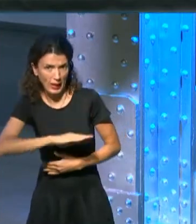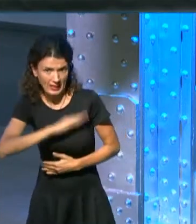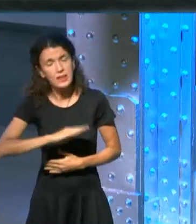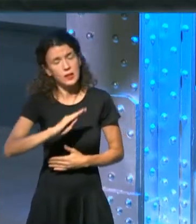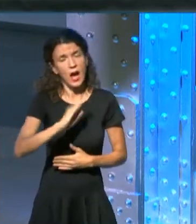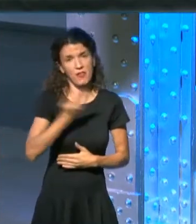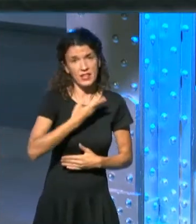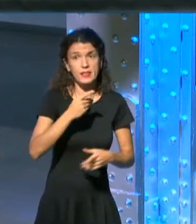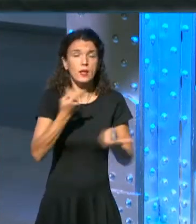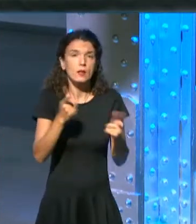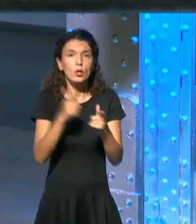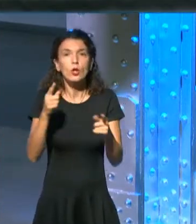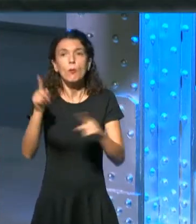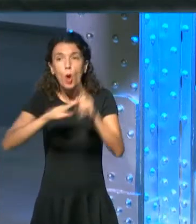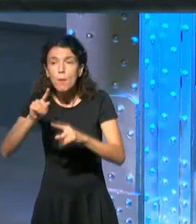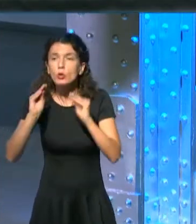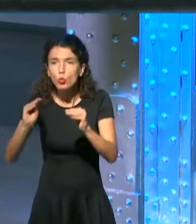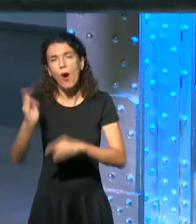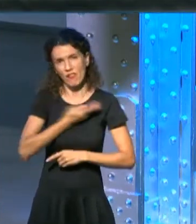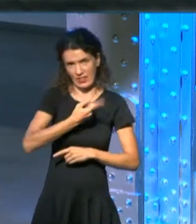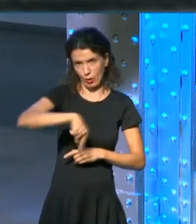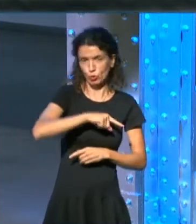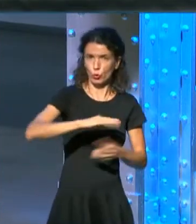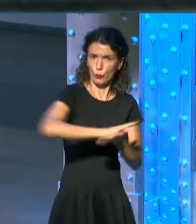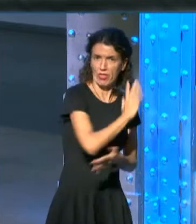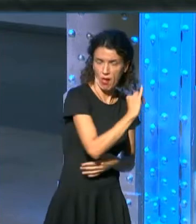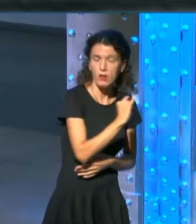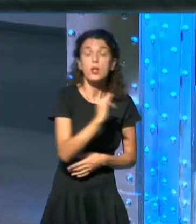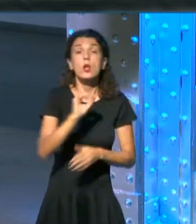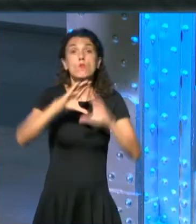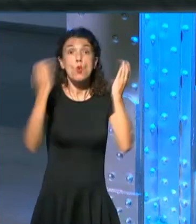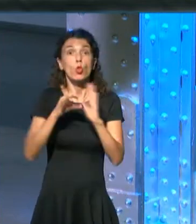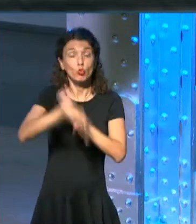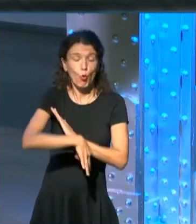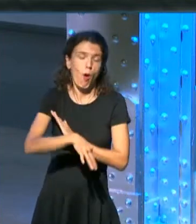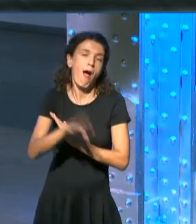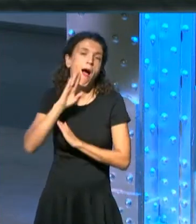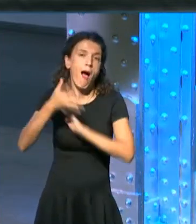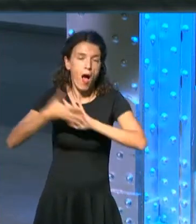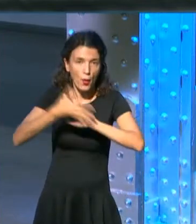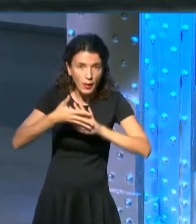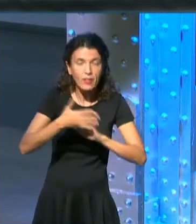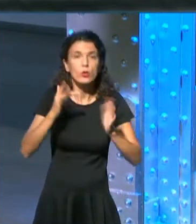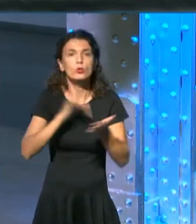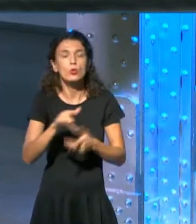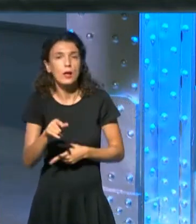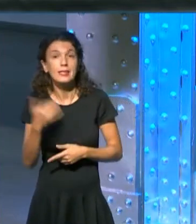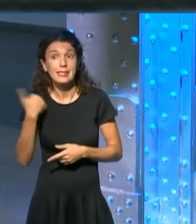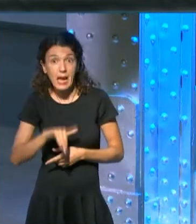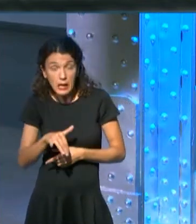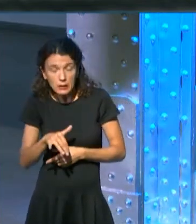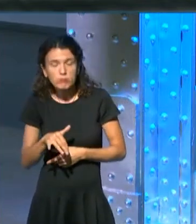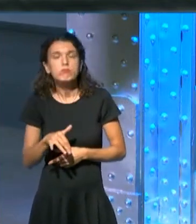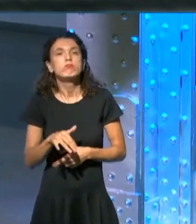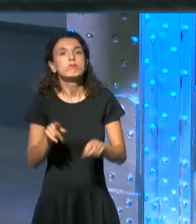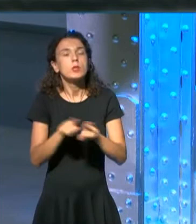afectan mucho sus achaques y sus enfermedades. Bueno, pues el mundo del software es este al que me refiero. Desde que dejó de ser